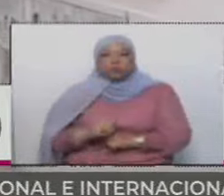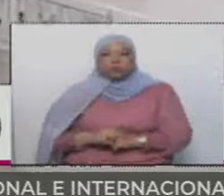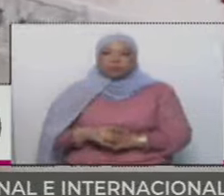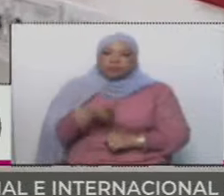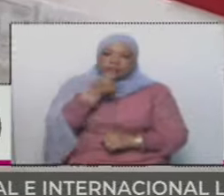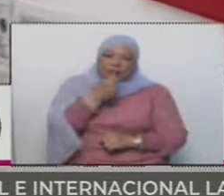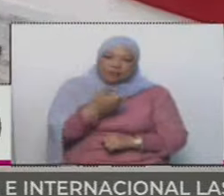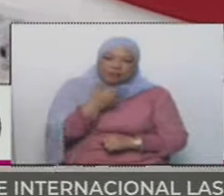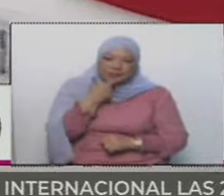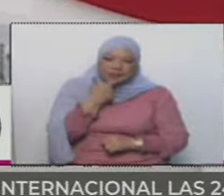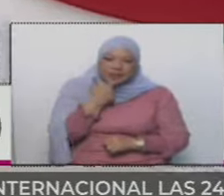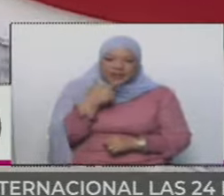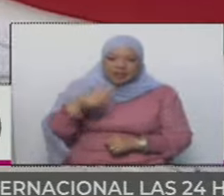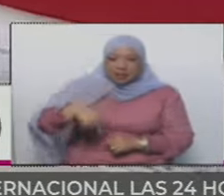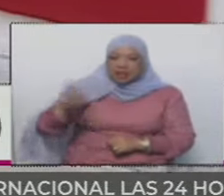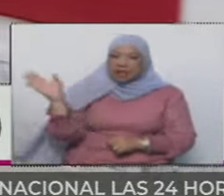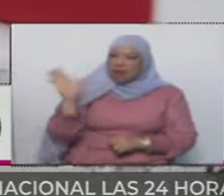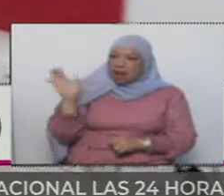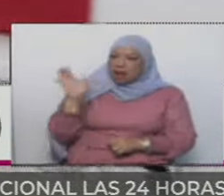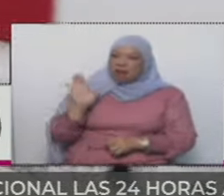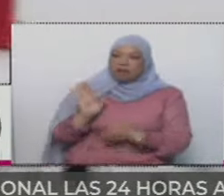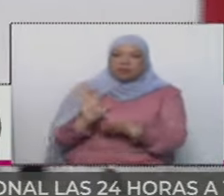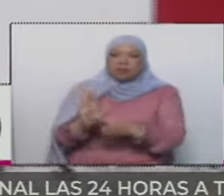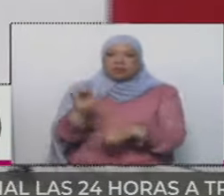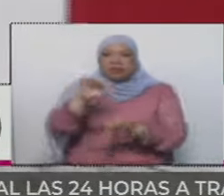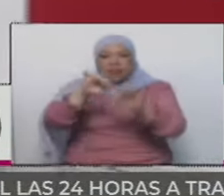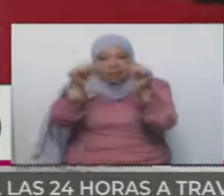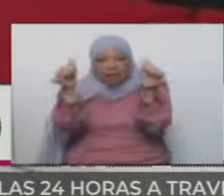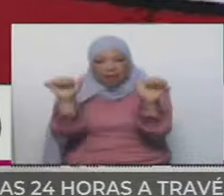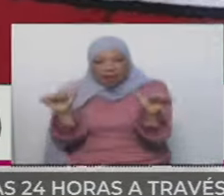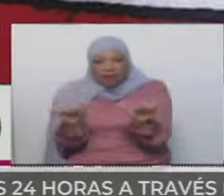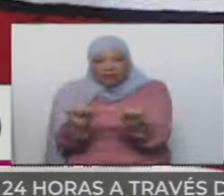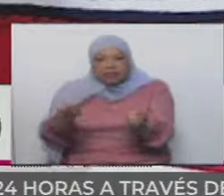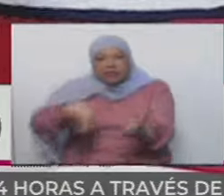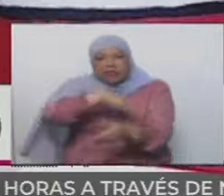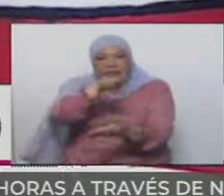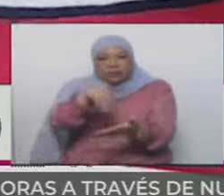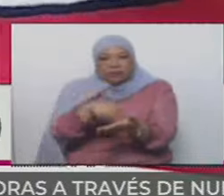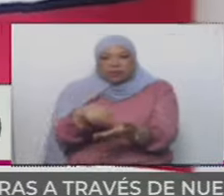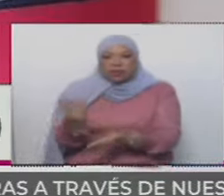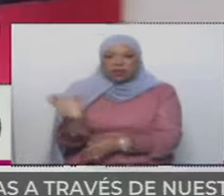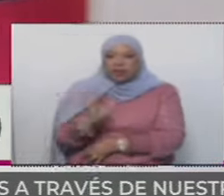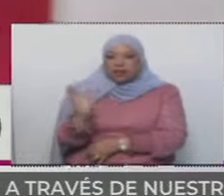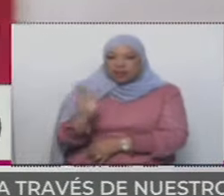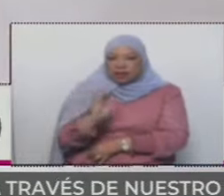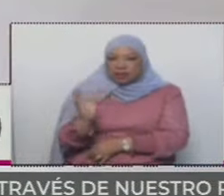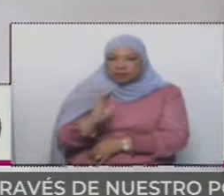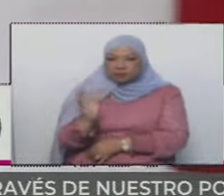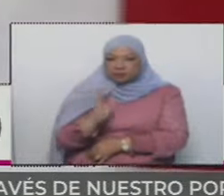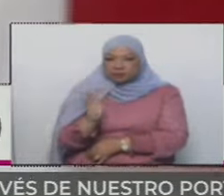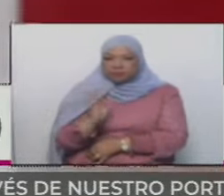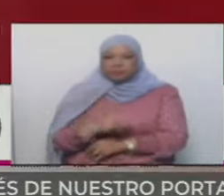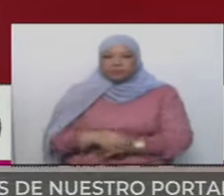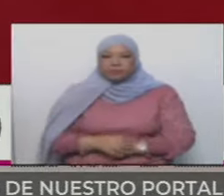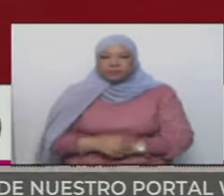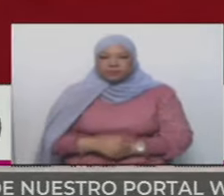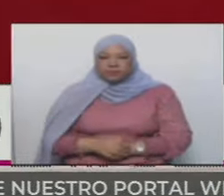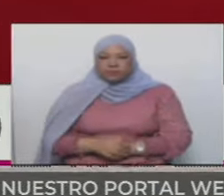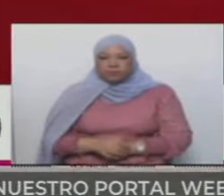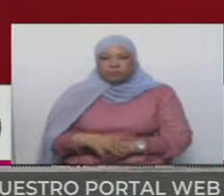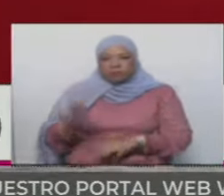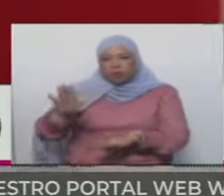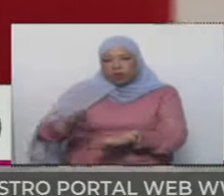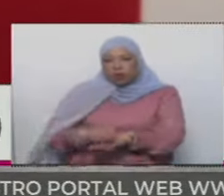belleza! Desde Caracas, en la Galería de Arte Nacional. Caracas, capital de